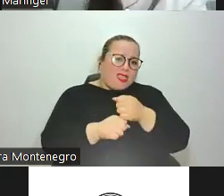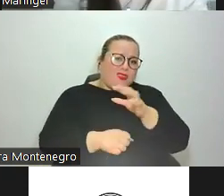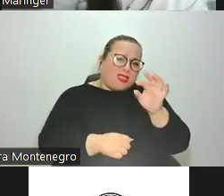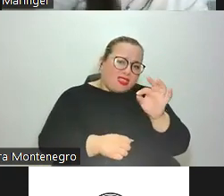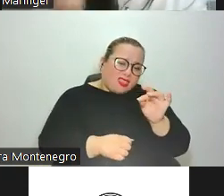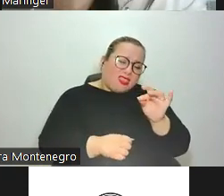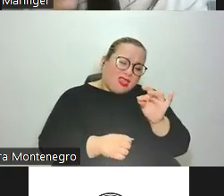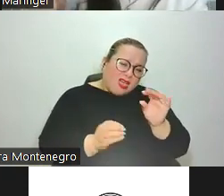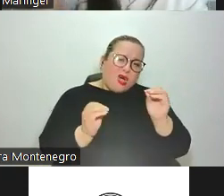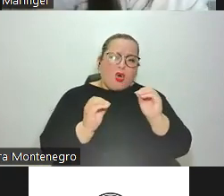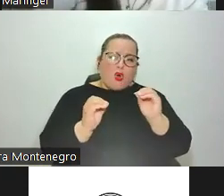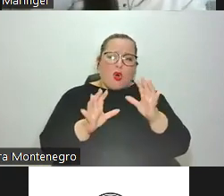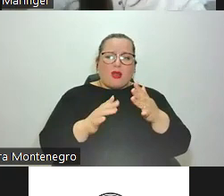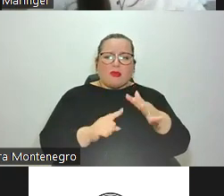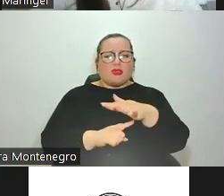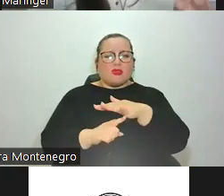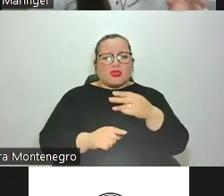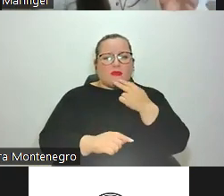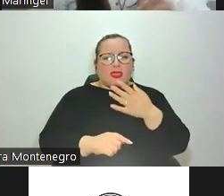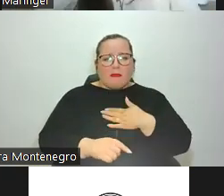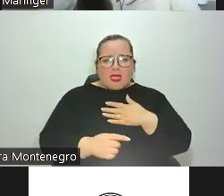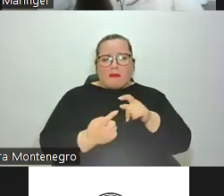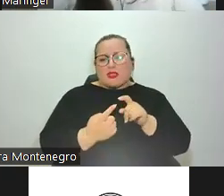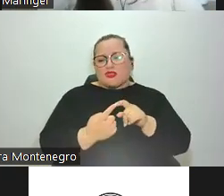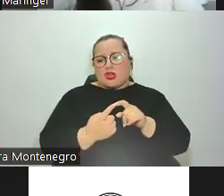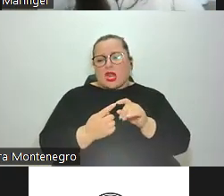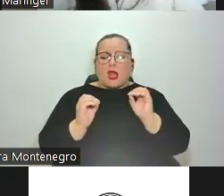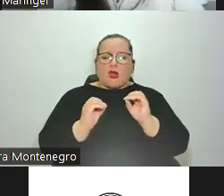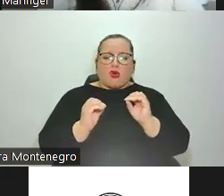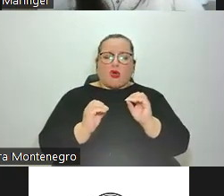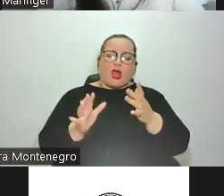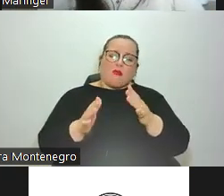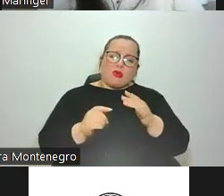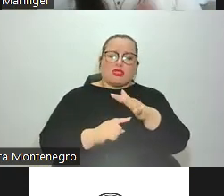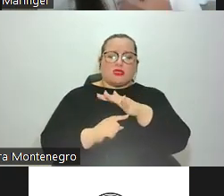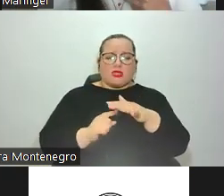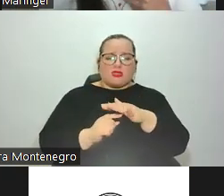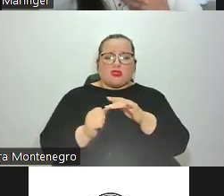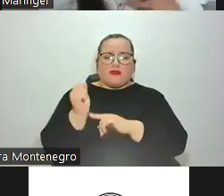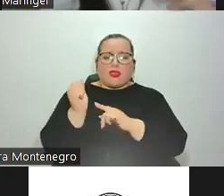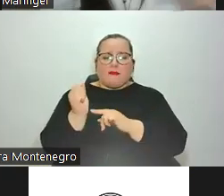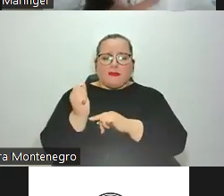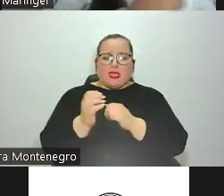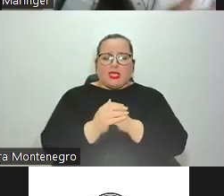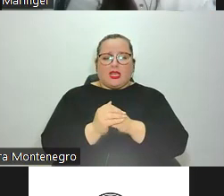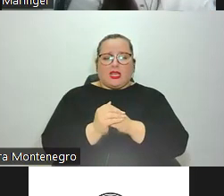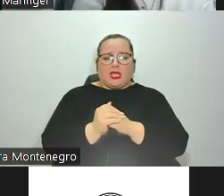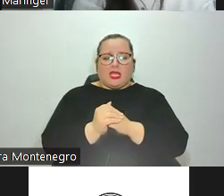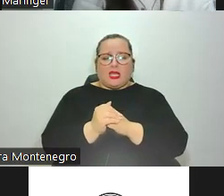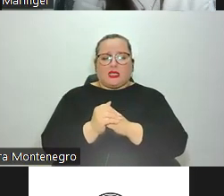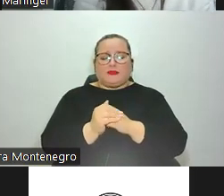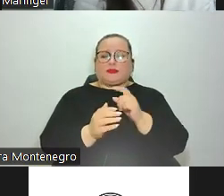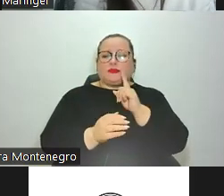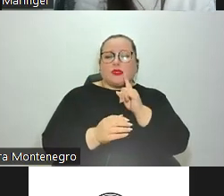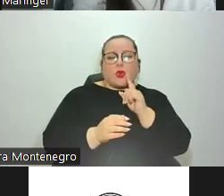pero también podría ser una situación en la vida personal, no sé, estoy con alguna situación de inestabilidad, estoy al